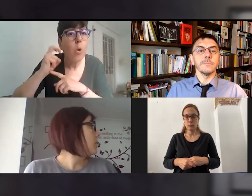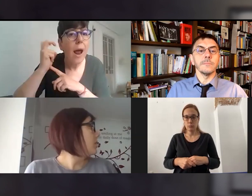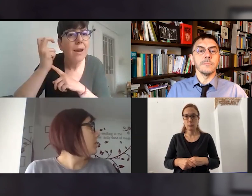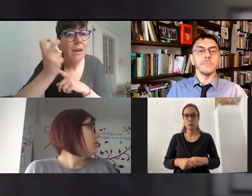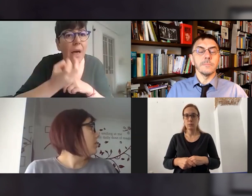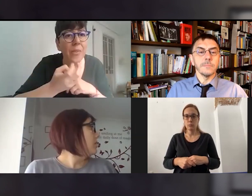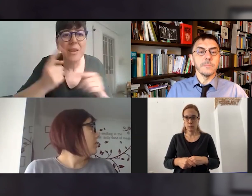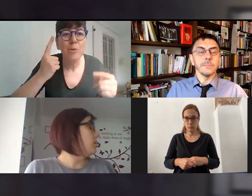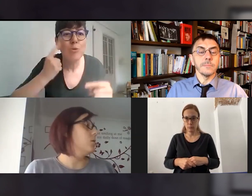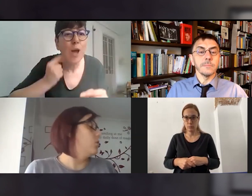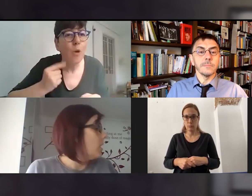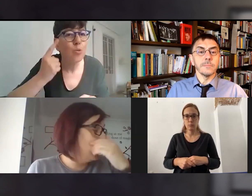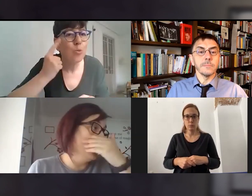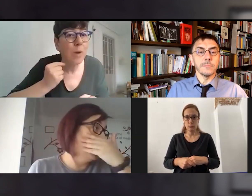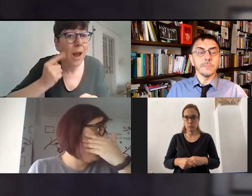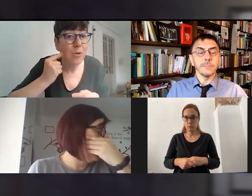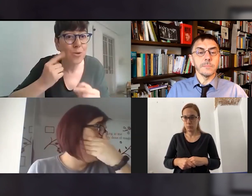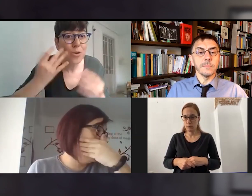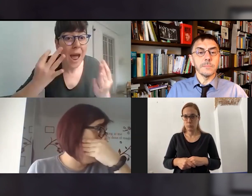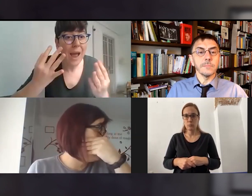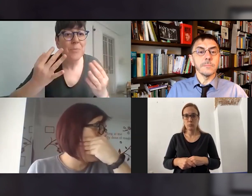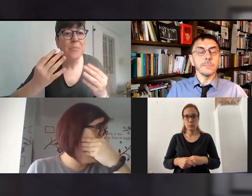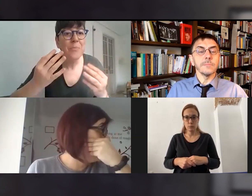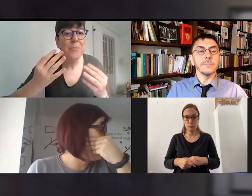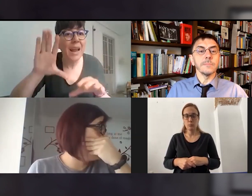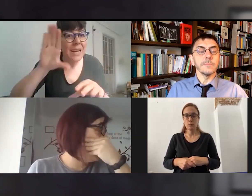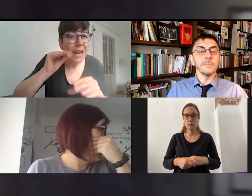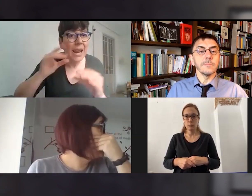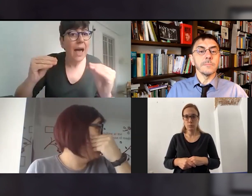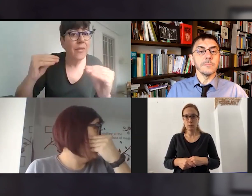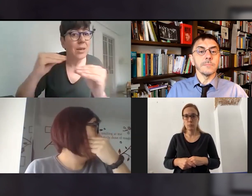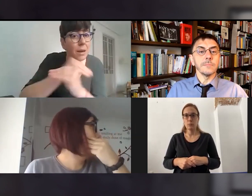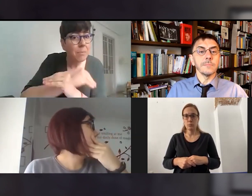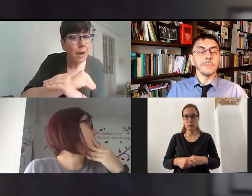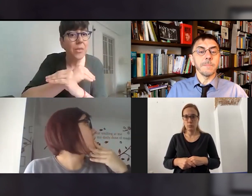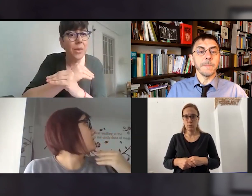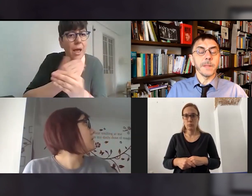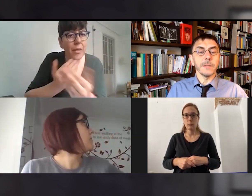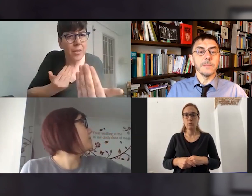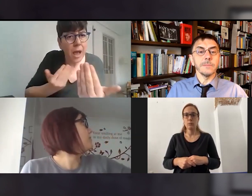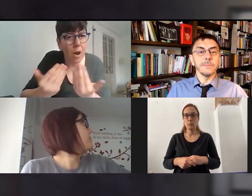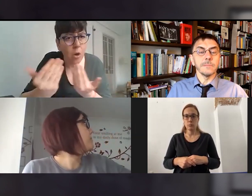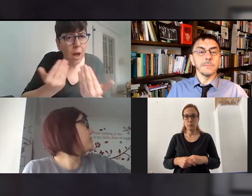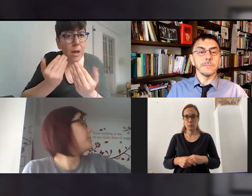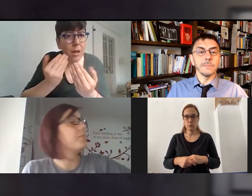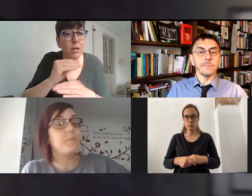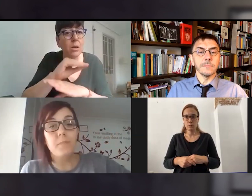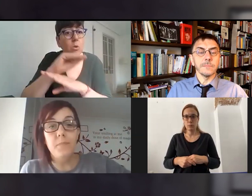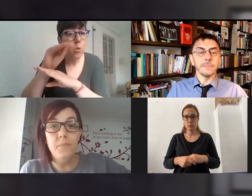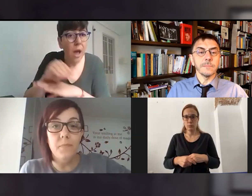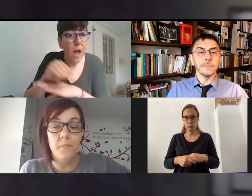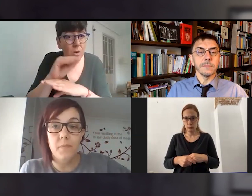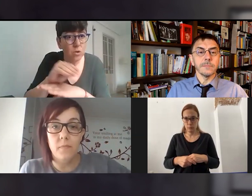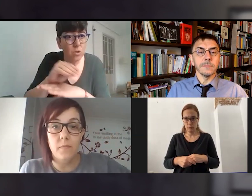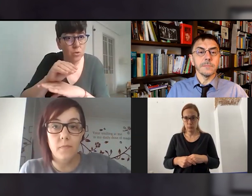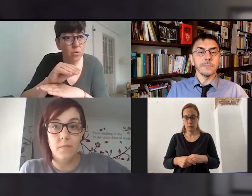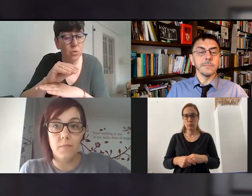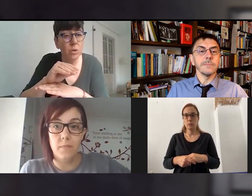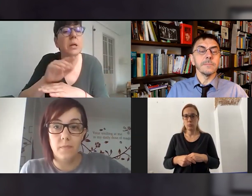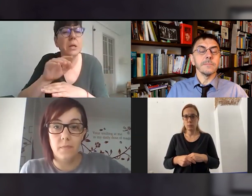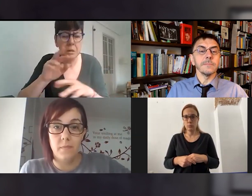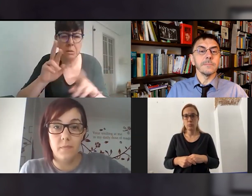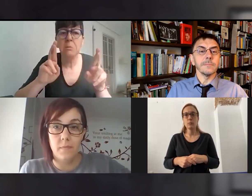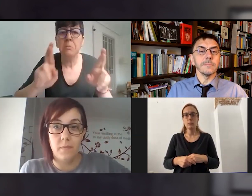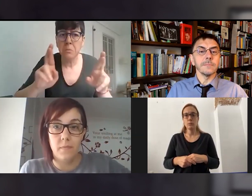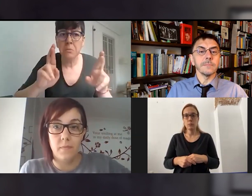alegre, unido, consolidado, donde sea muy importante la pluralidad también. Tenemos que aceptar todas las